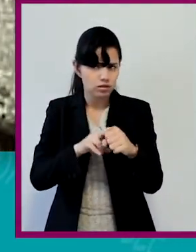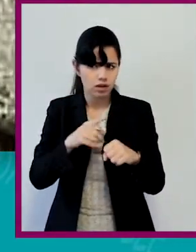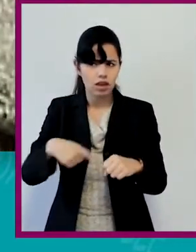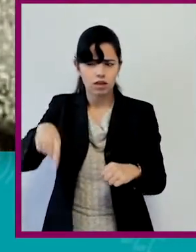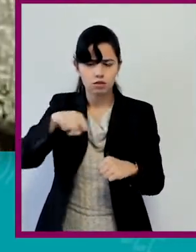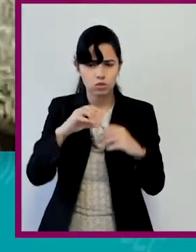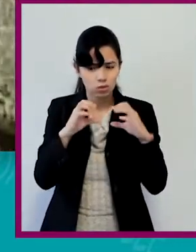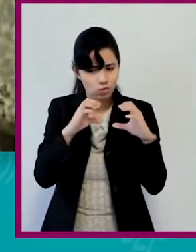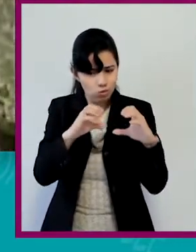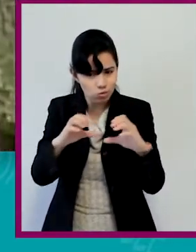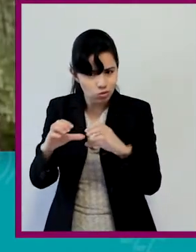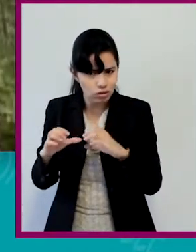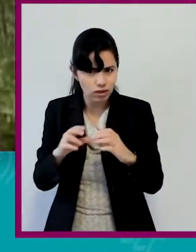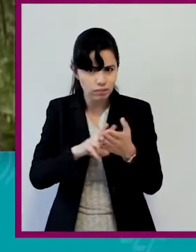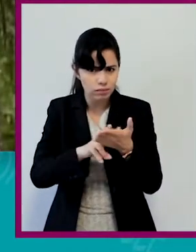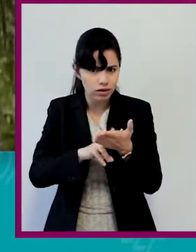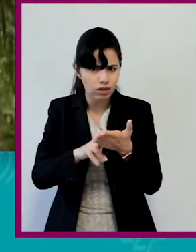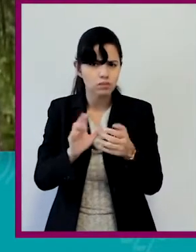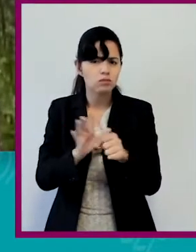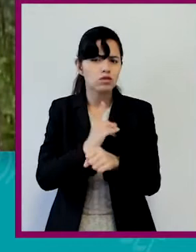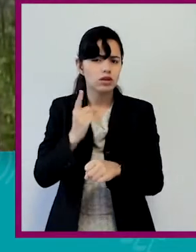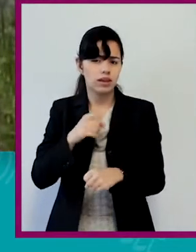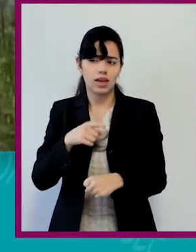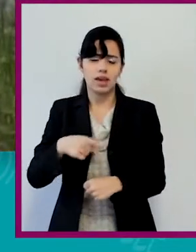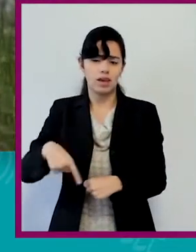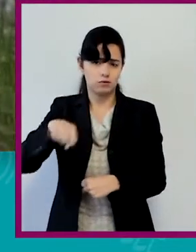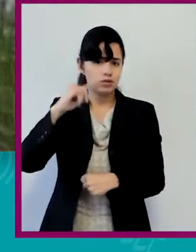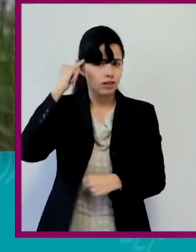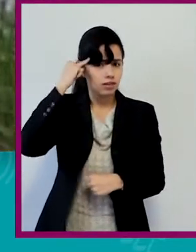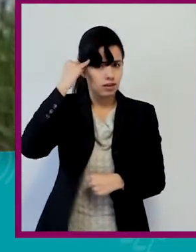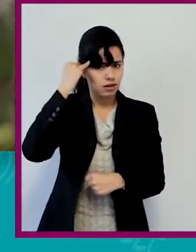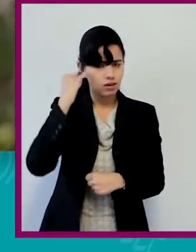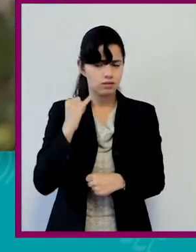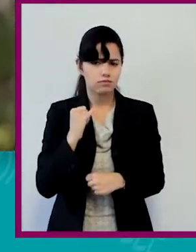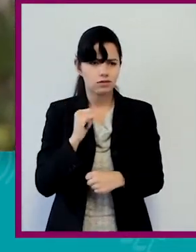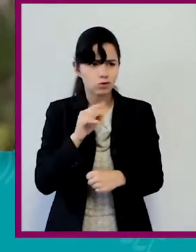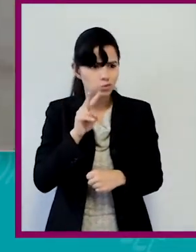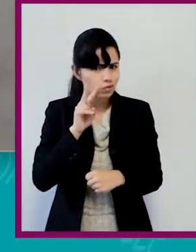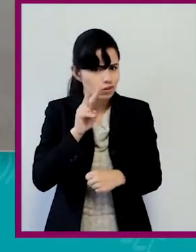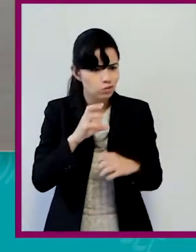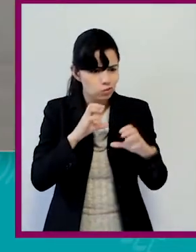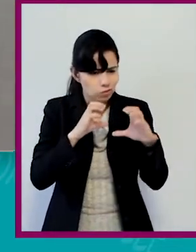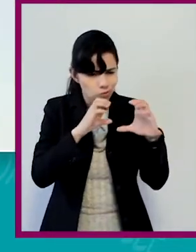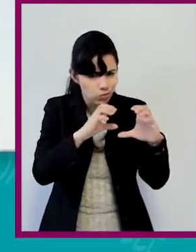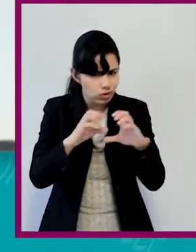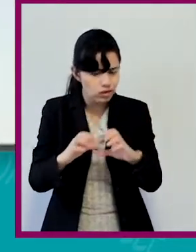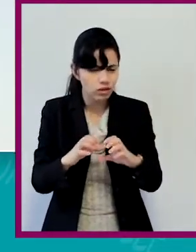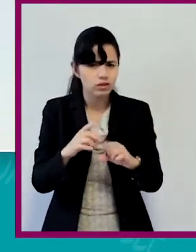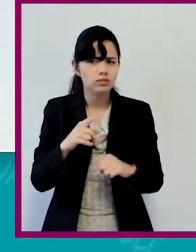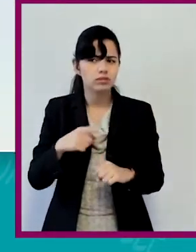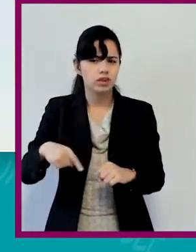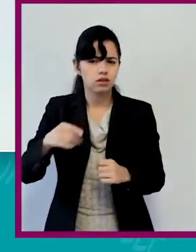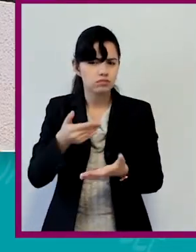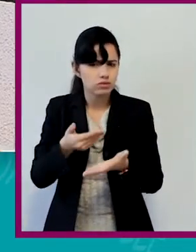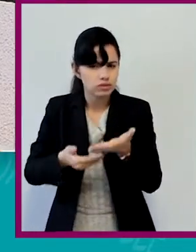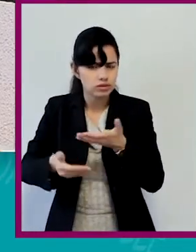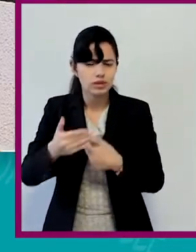proteger la naturaleza. Los indígenas tienen una relación directa con la naturaleza, saben que vienen de allí, saben que la necesitan